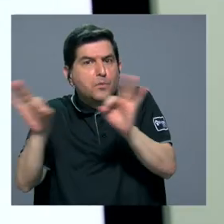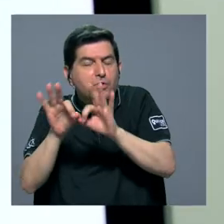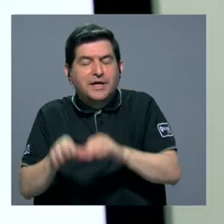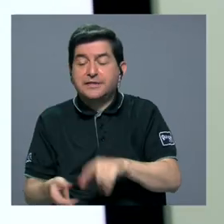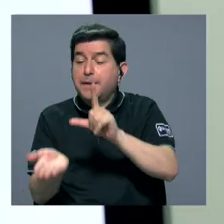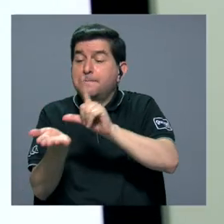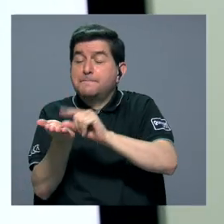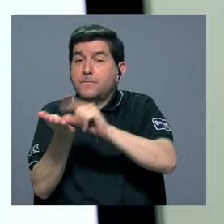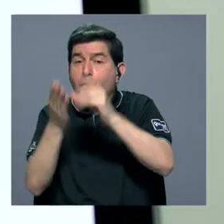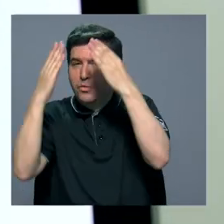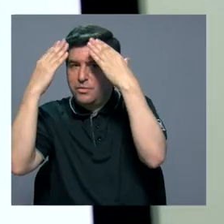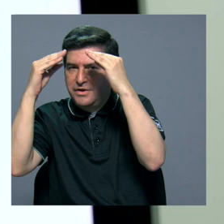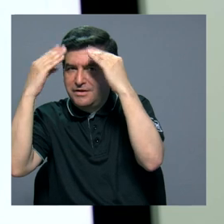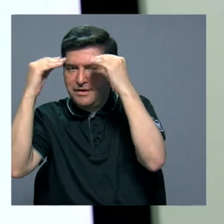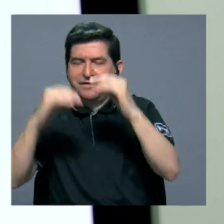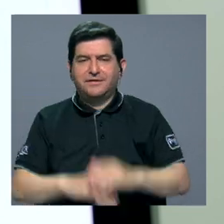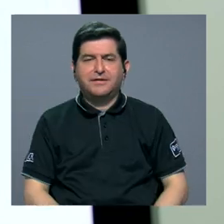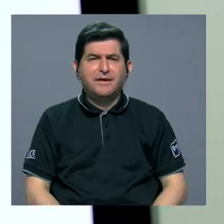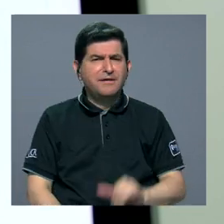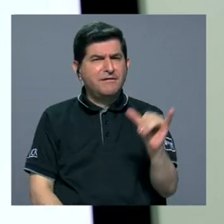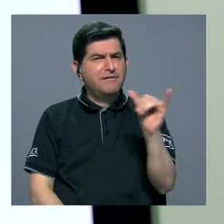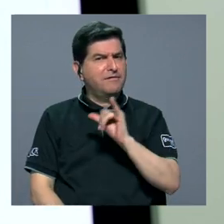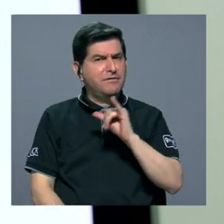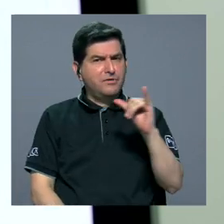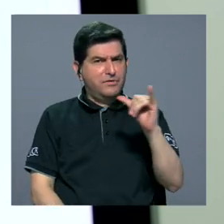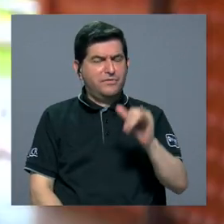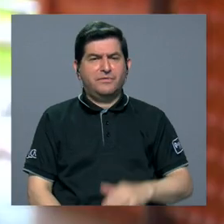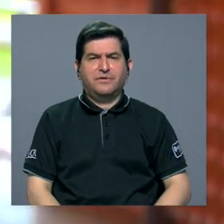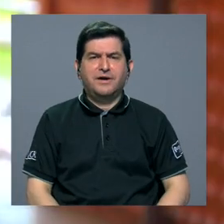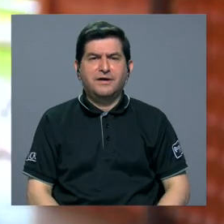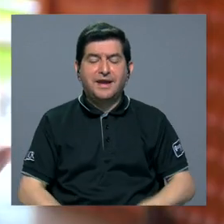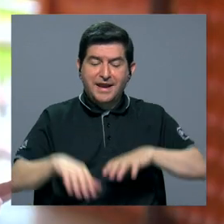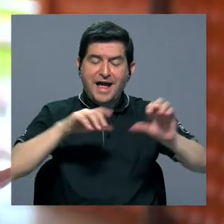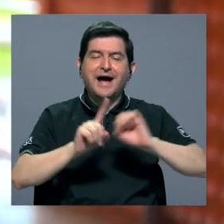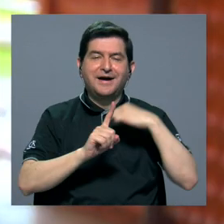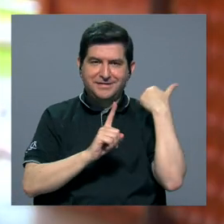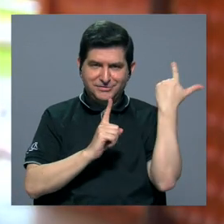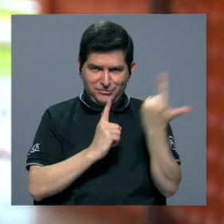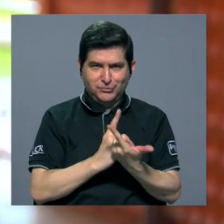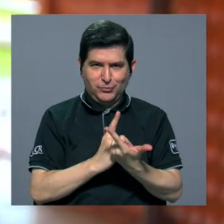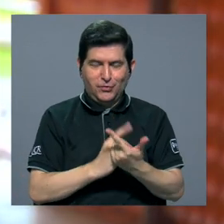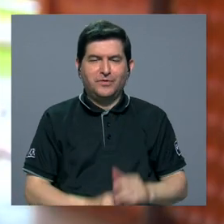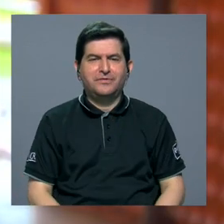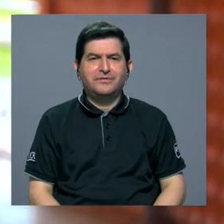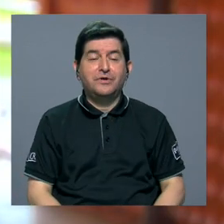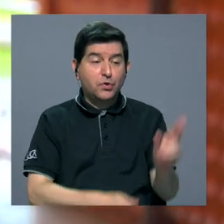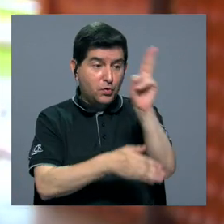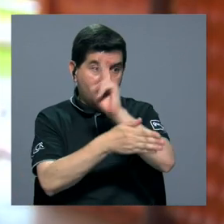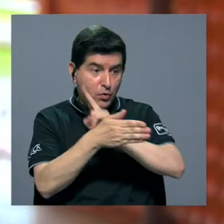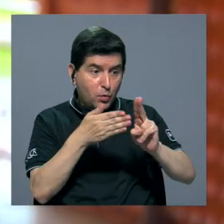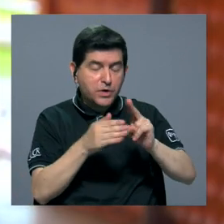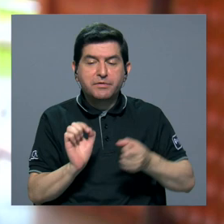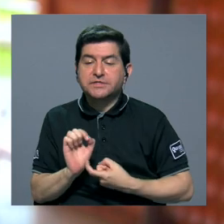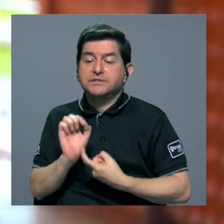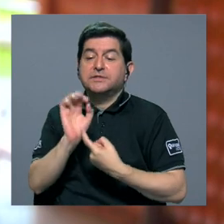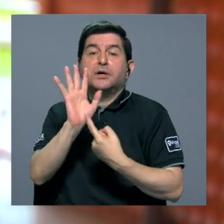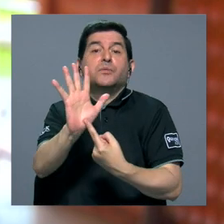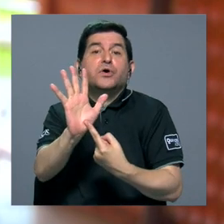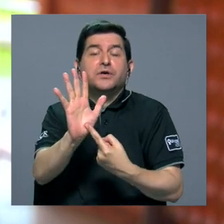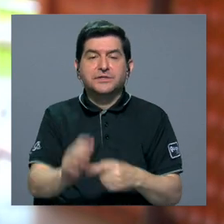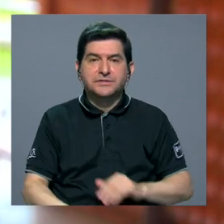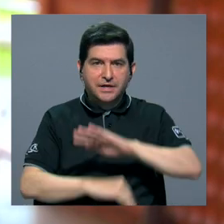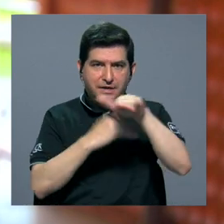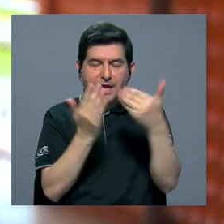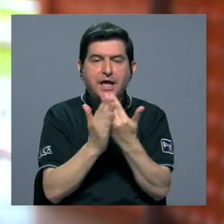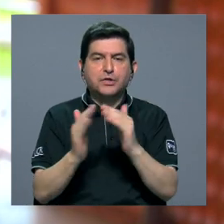la publicación, y también la acción social, es decir, cómo la universidad se proyecta al